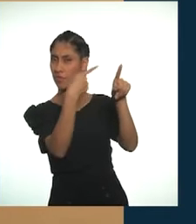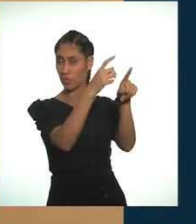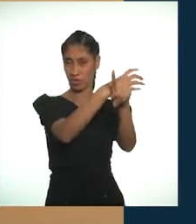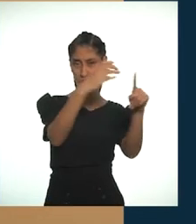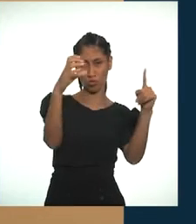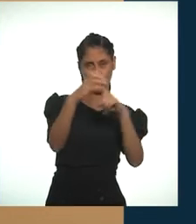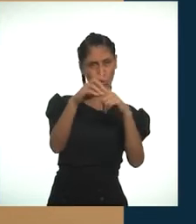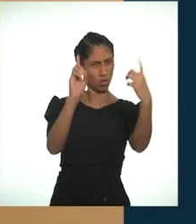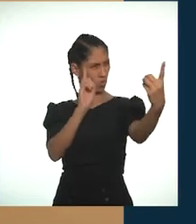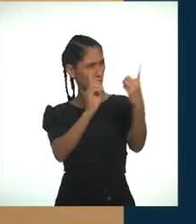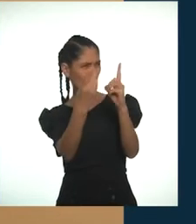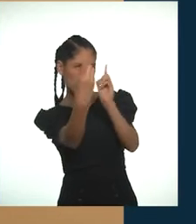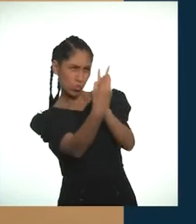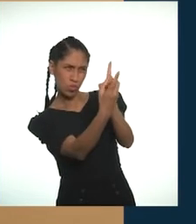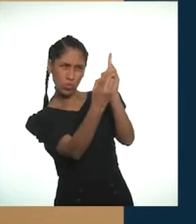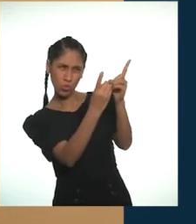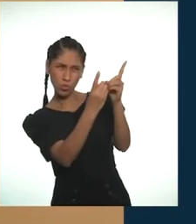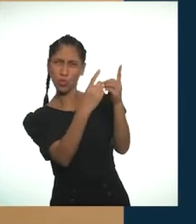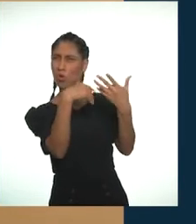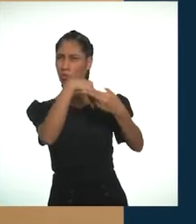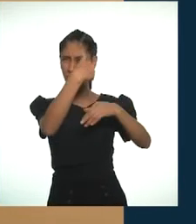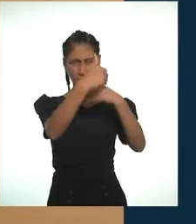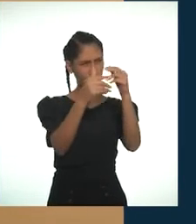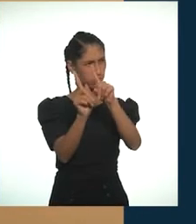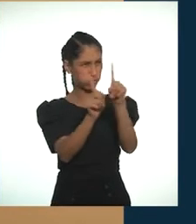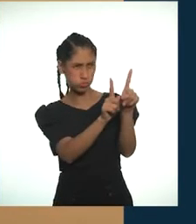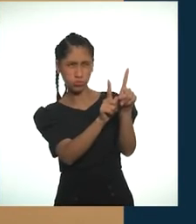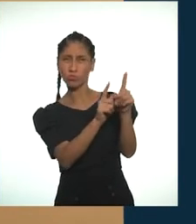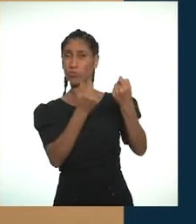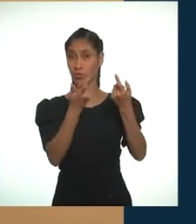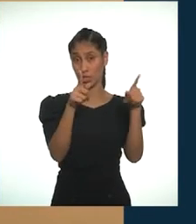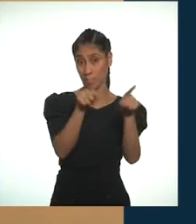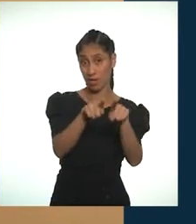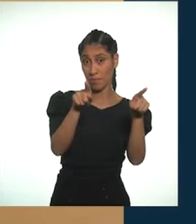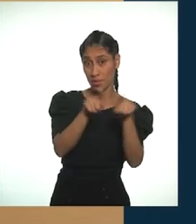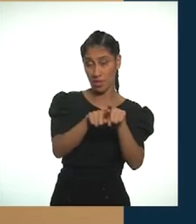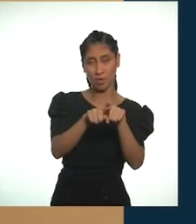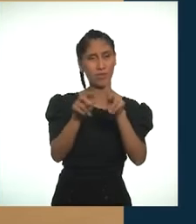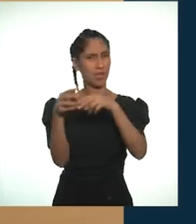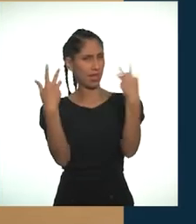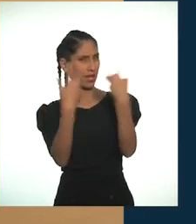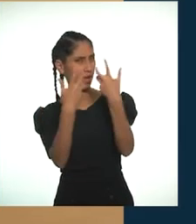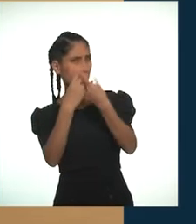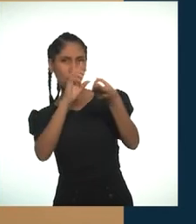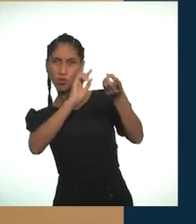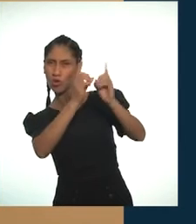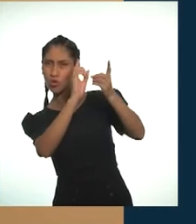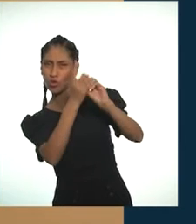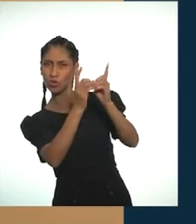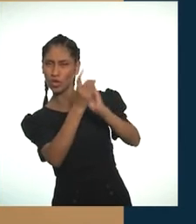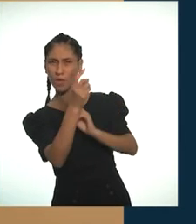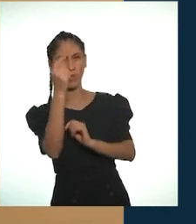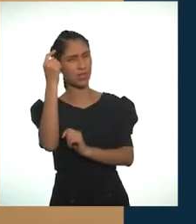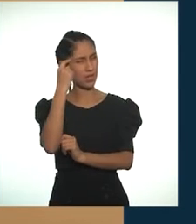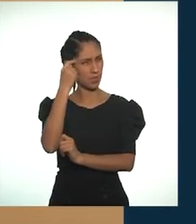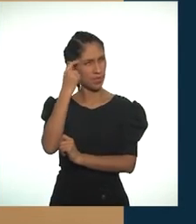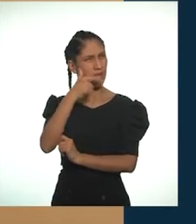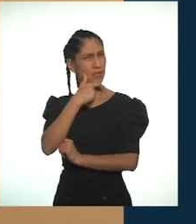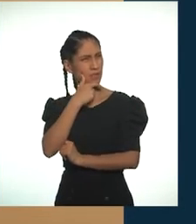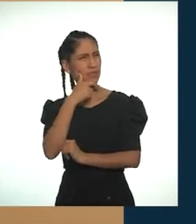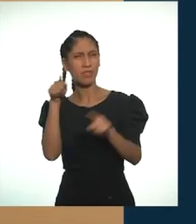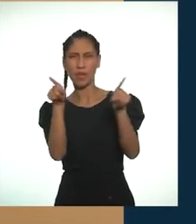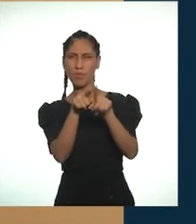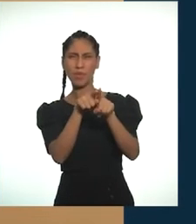ocurren las transformaciones sociales que van de la mano con cambios en las mentalidades, en